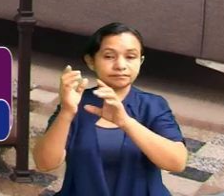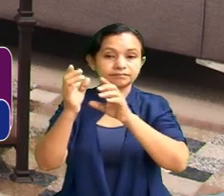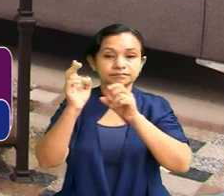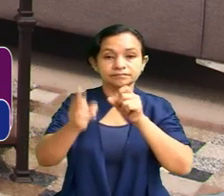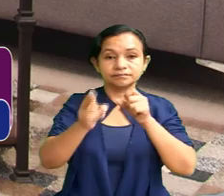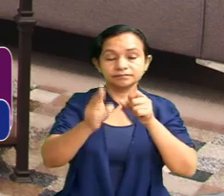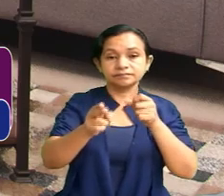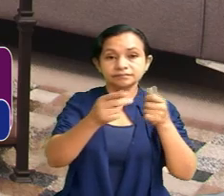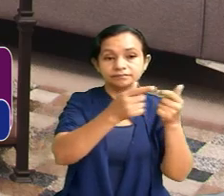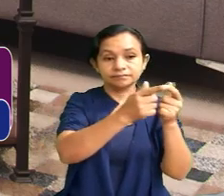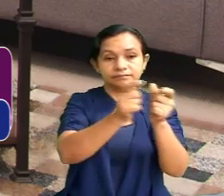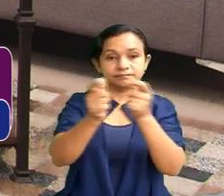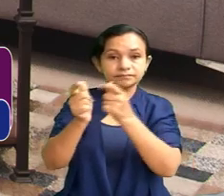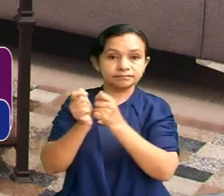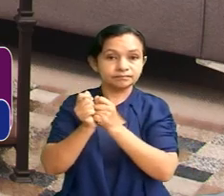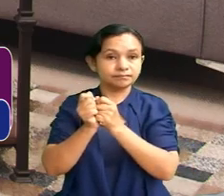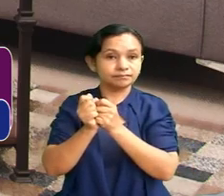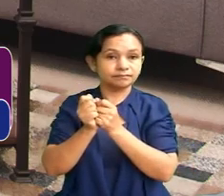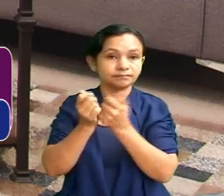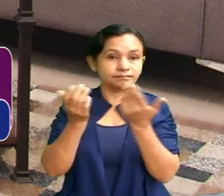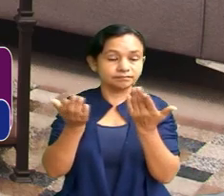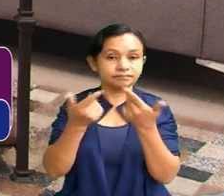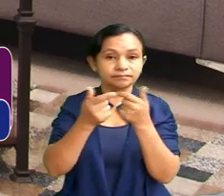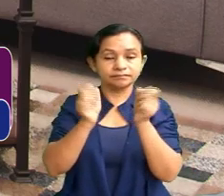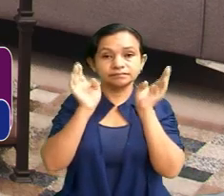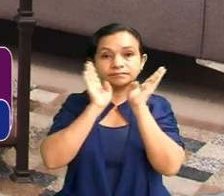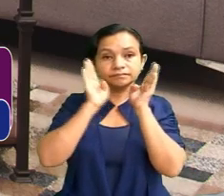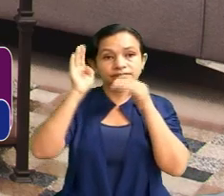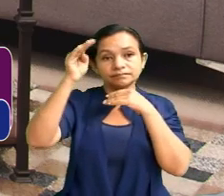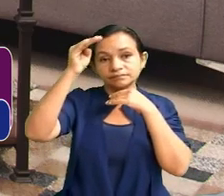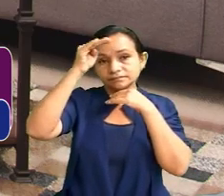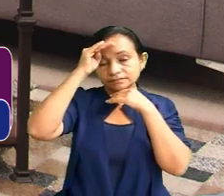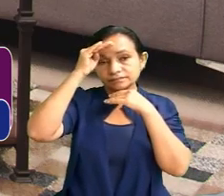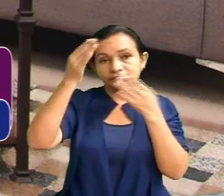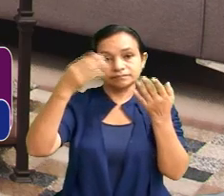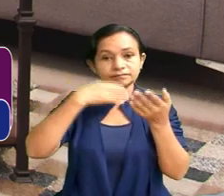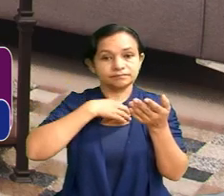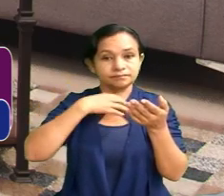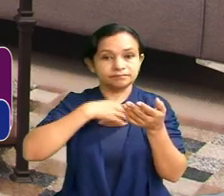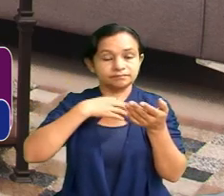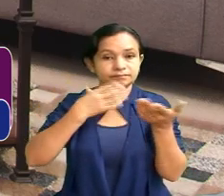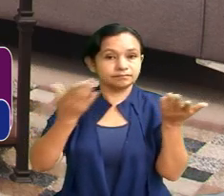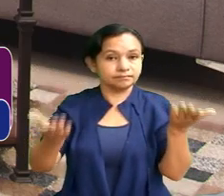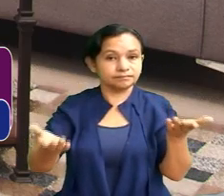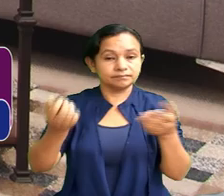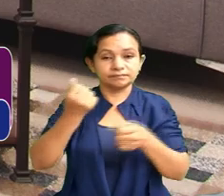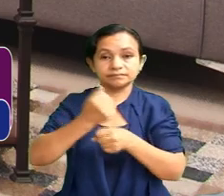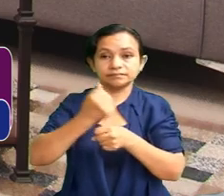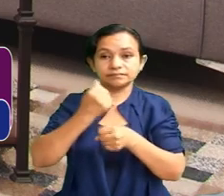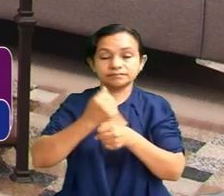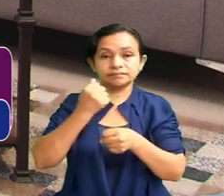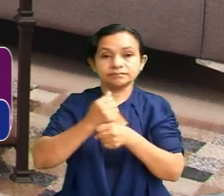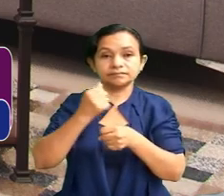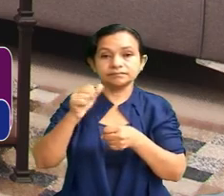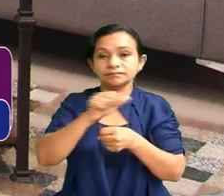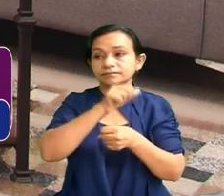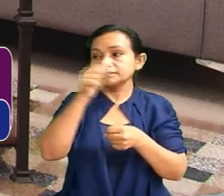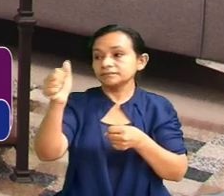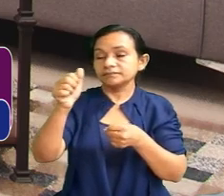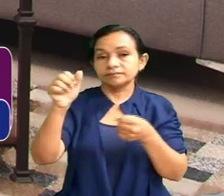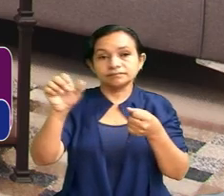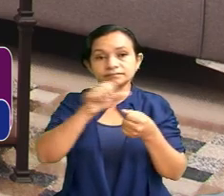manos de cooperado las cooperativas son también sector privado sí y son empresarios también algunos de ellos otros claros habrán otro